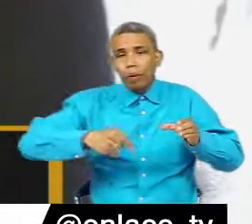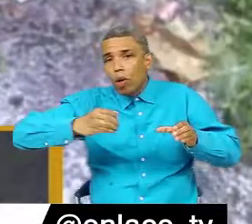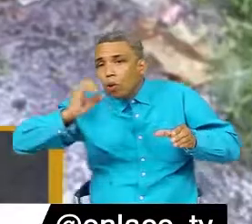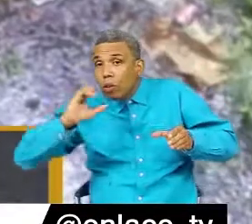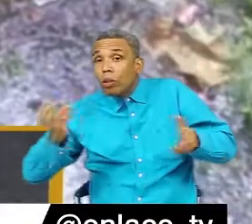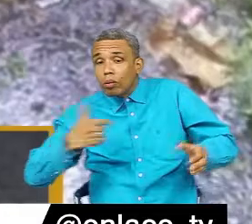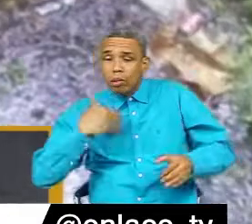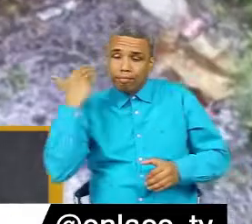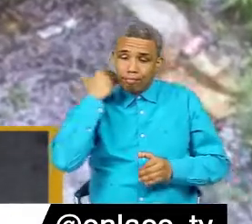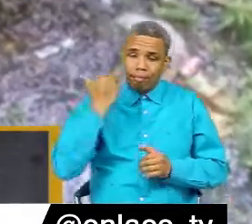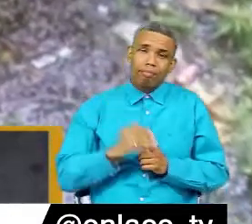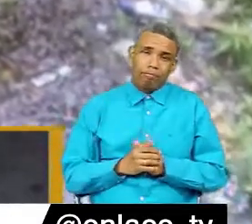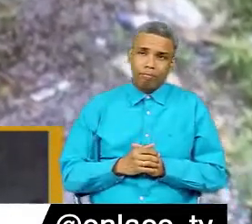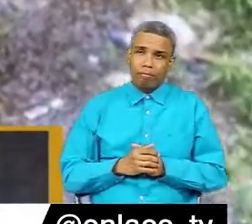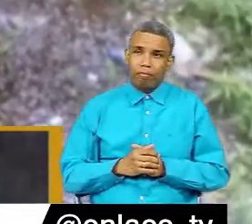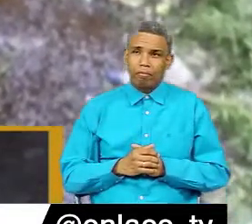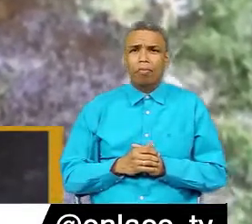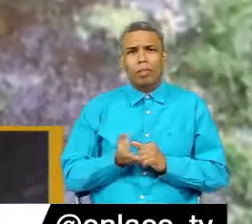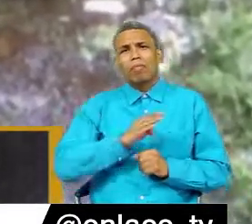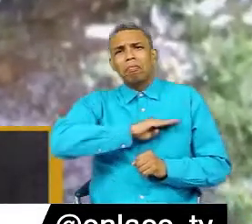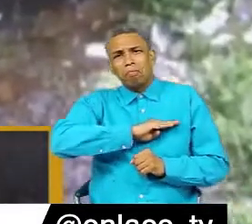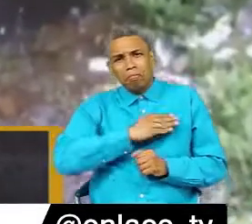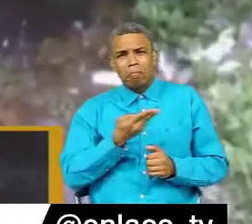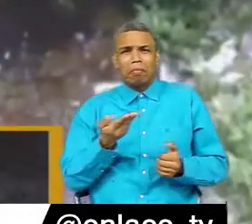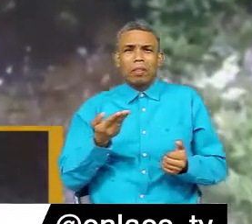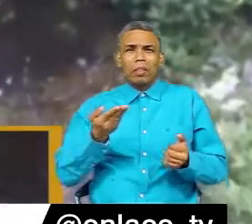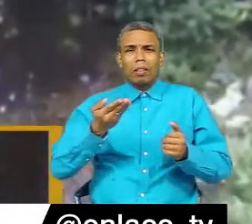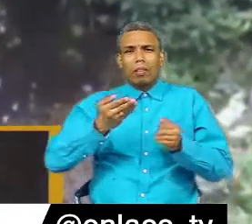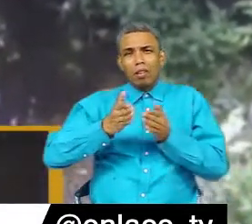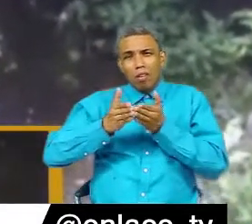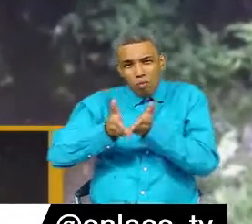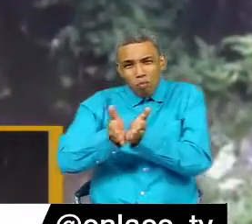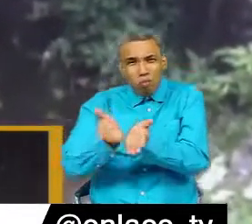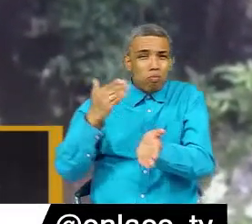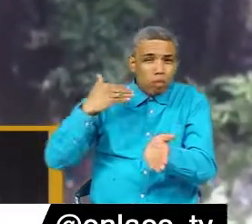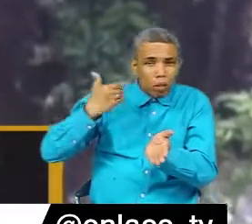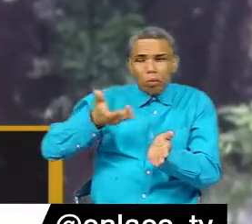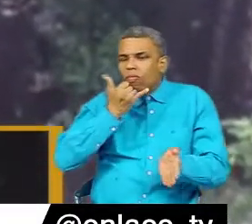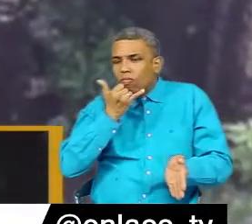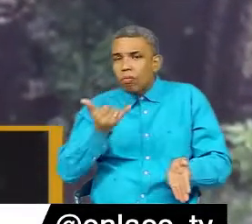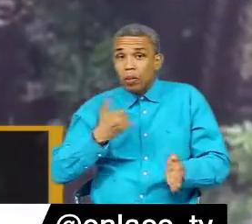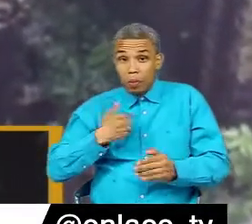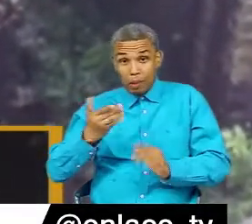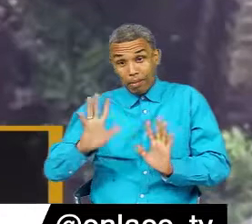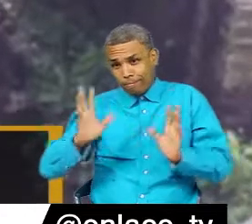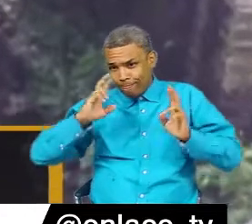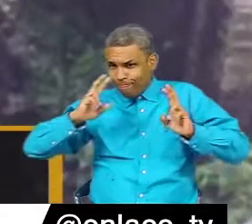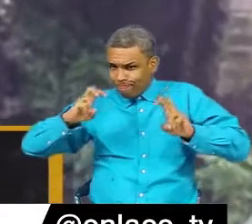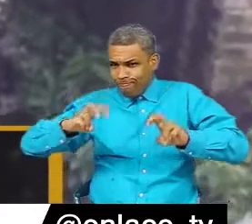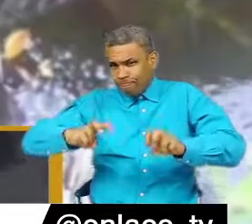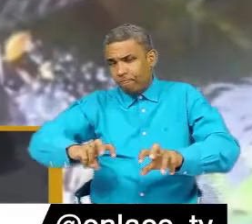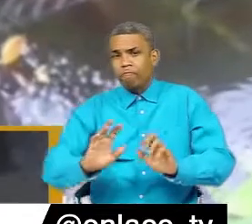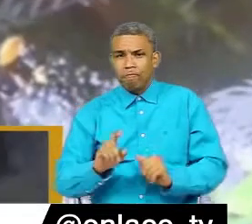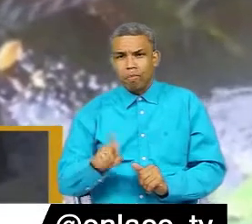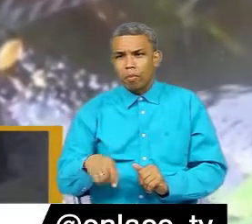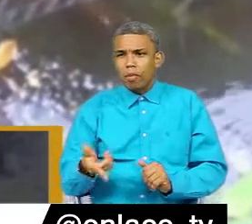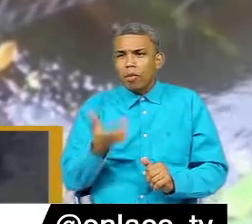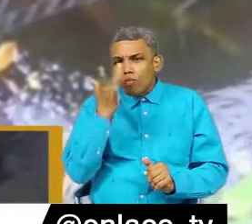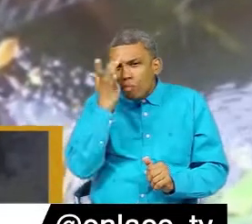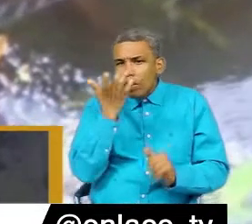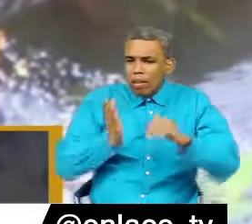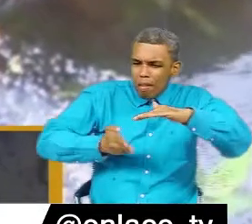Puerto Wilches inspeccionan la zona para determinar qué fue lo que pasó y produjo este hecho que atenta contra las especies nativas que habitan en